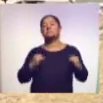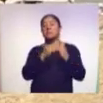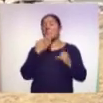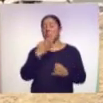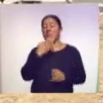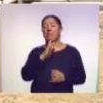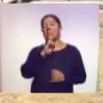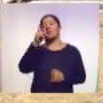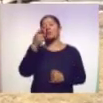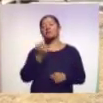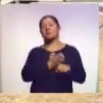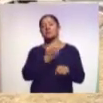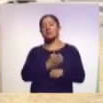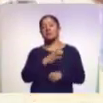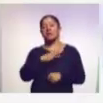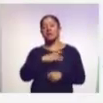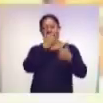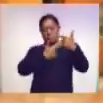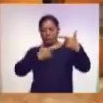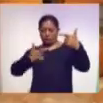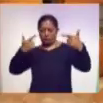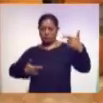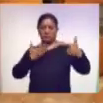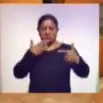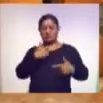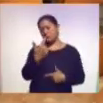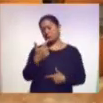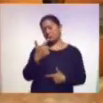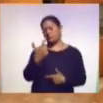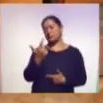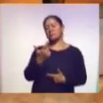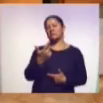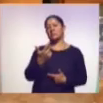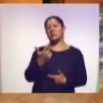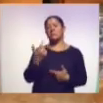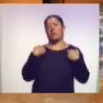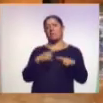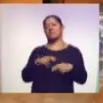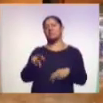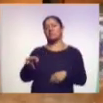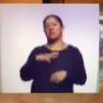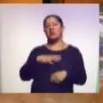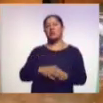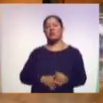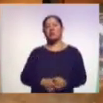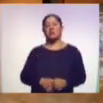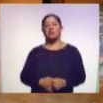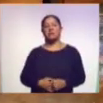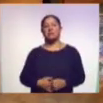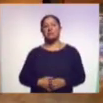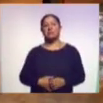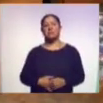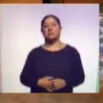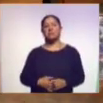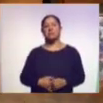al contar con 12 perfiles deseables en docentes. También es importante señalar que dentro de esos perfiles deseables, 5